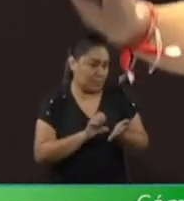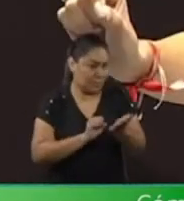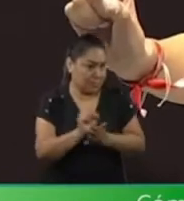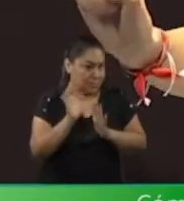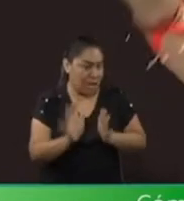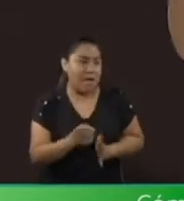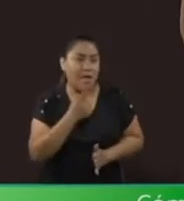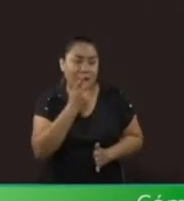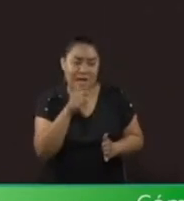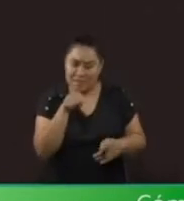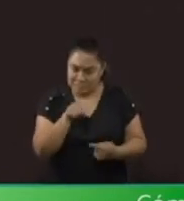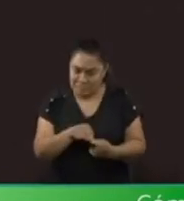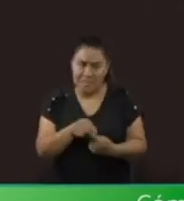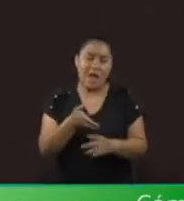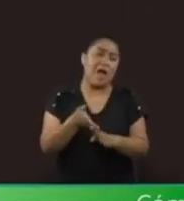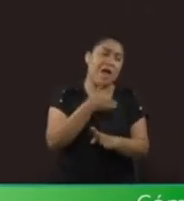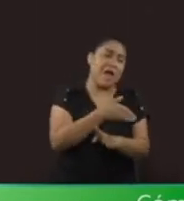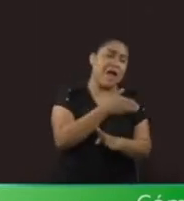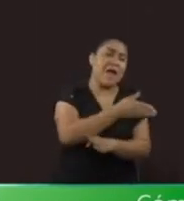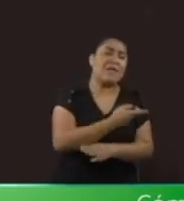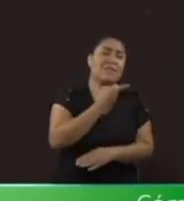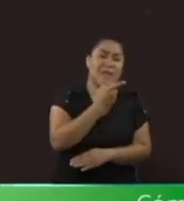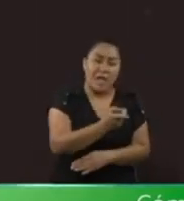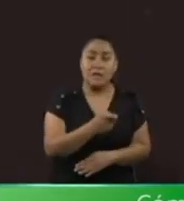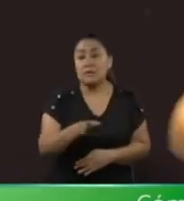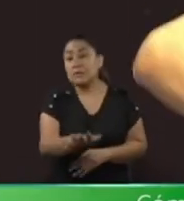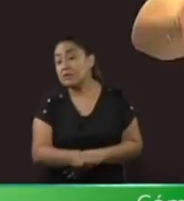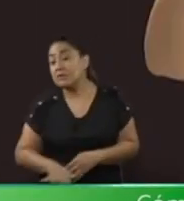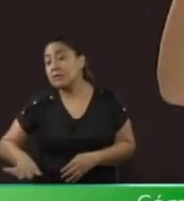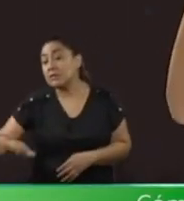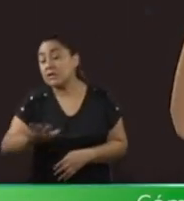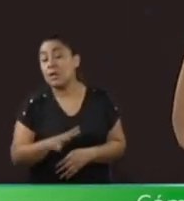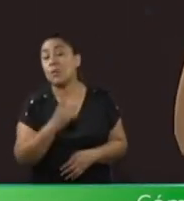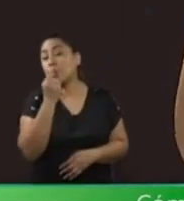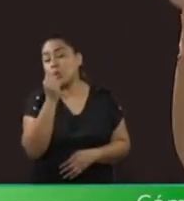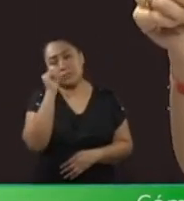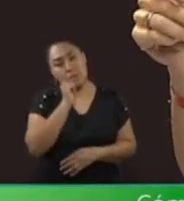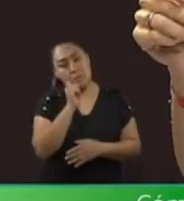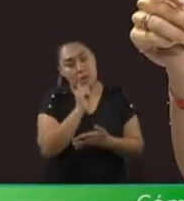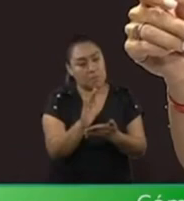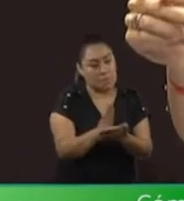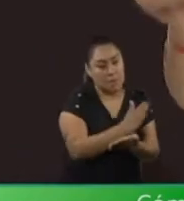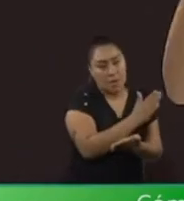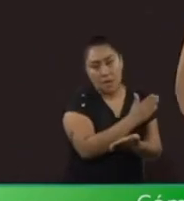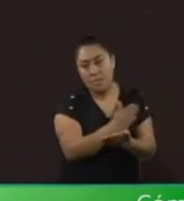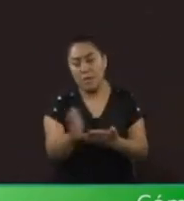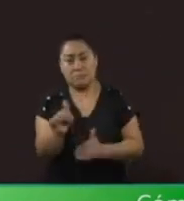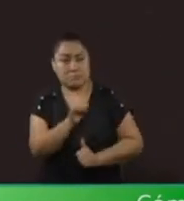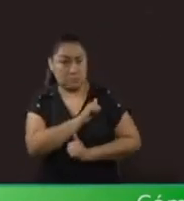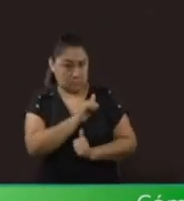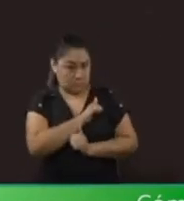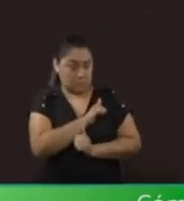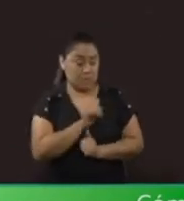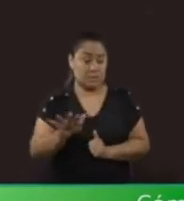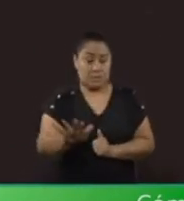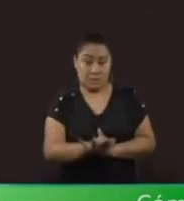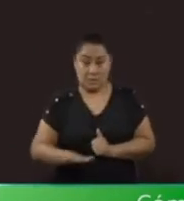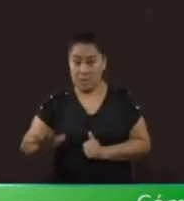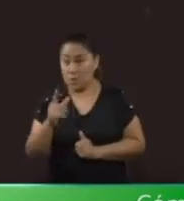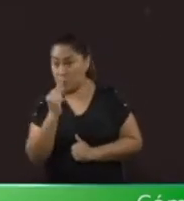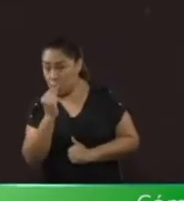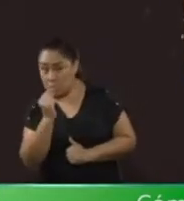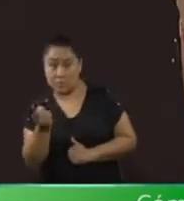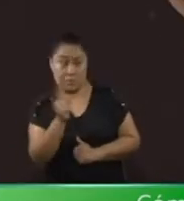las pasadas, la actual, el poder civil tiene que estar separado del poder militar, porque si el poder civil y el poder